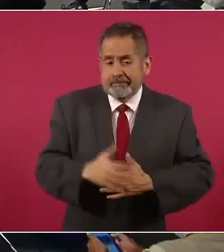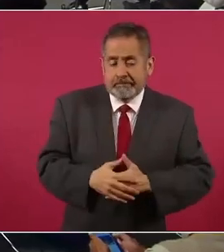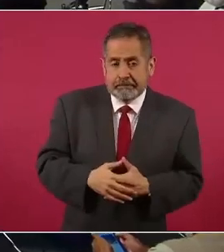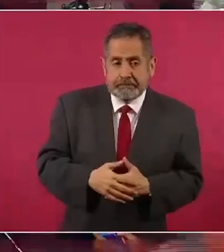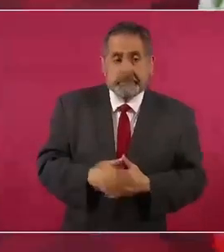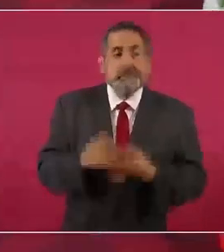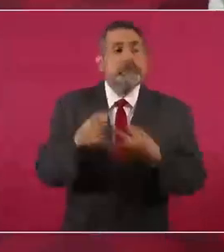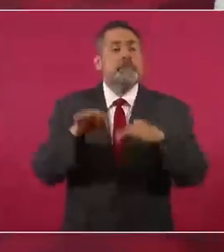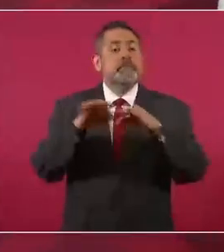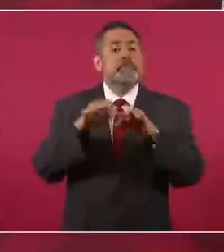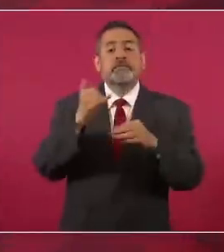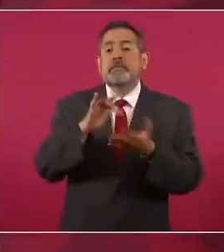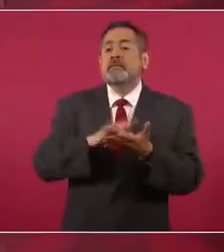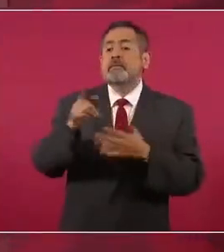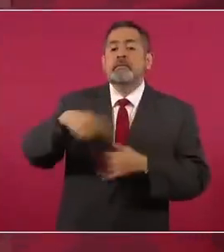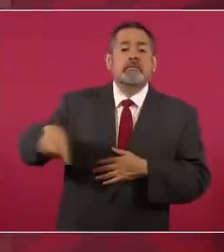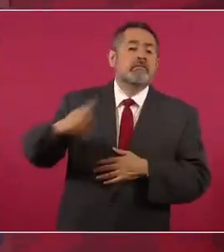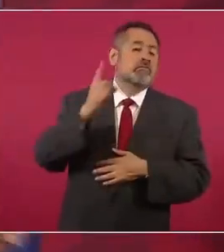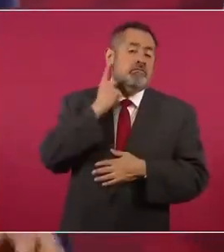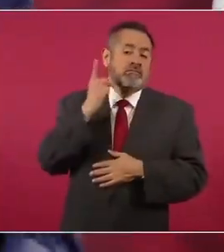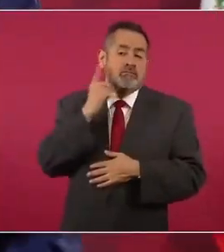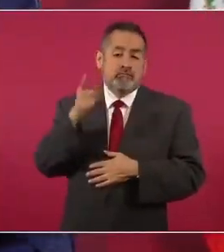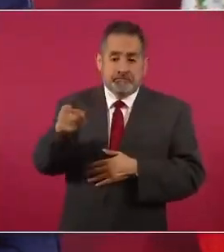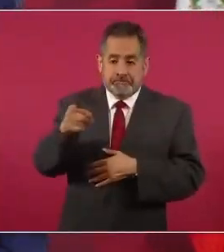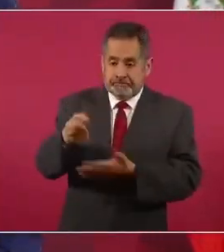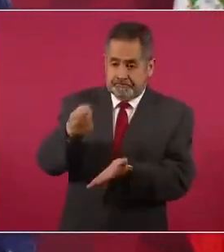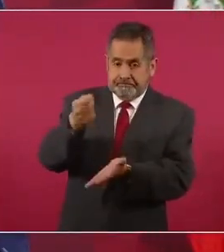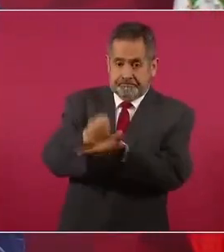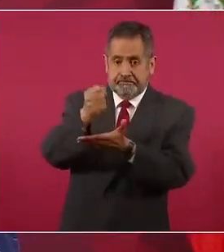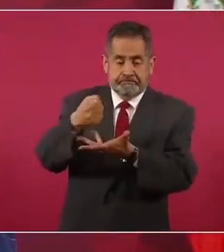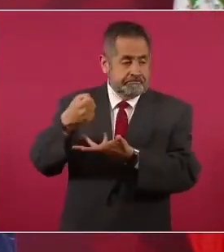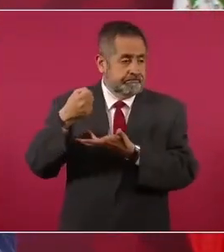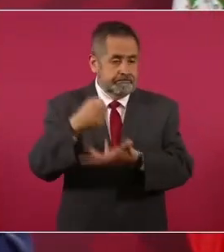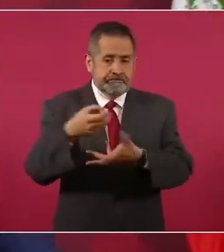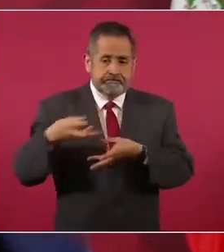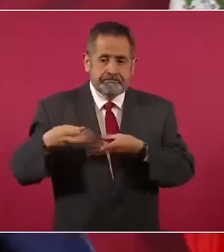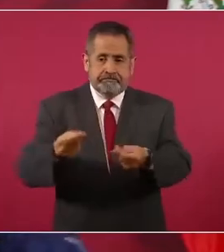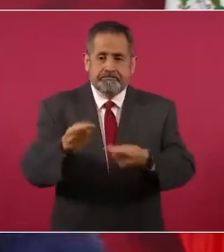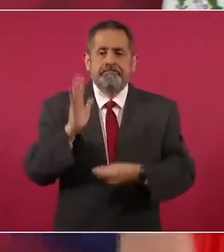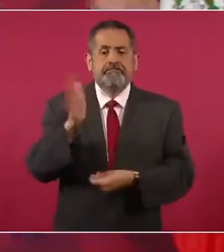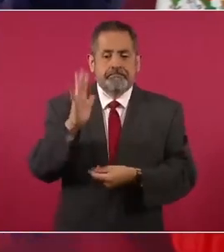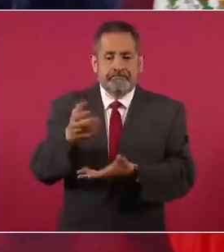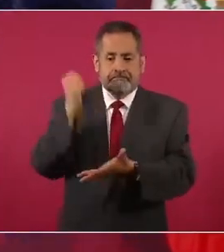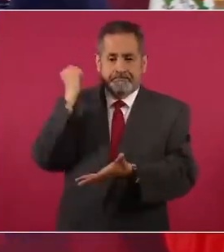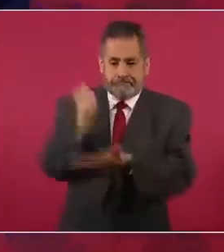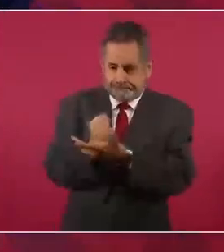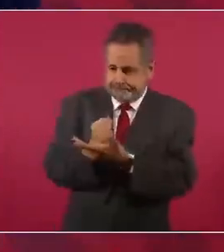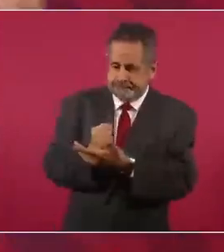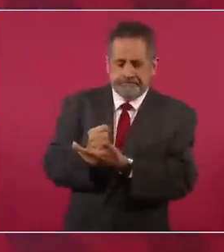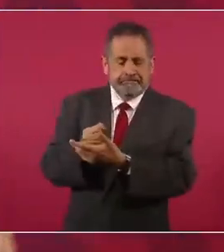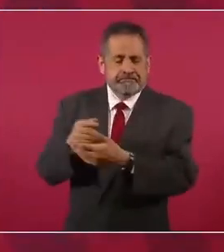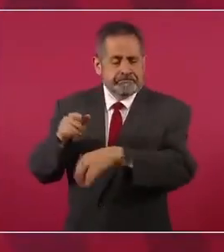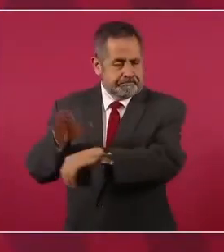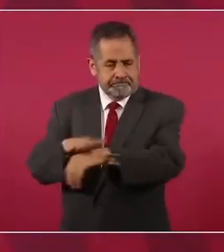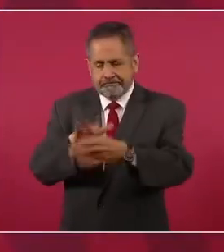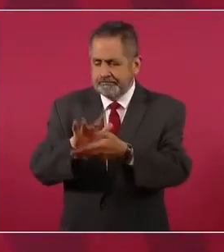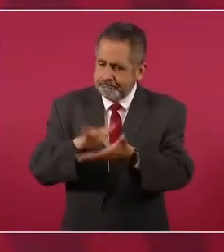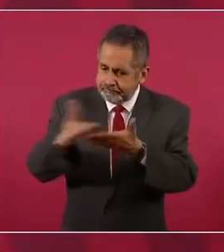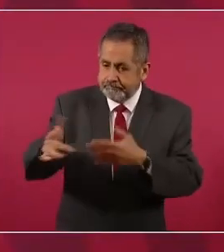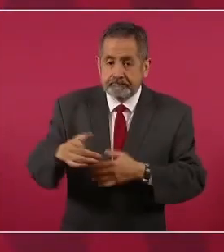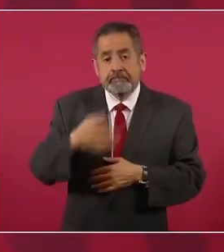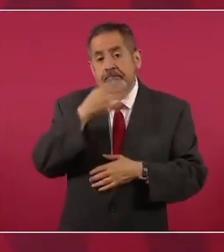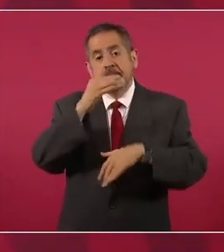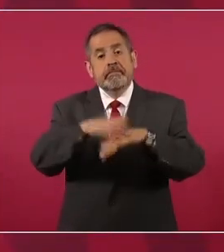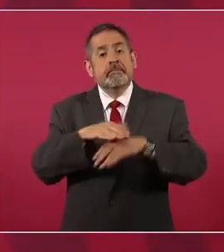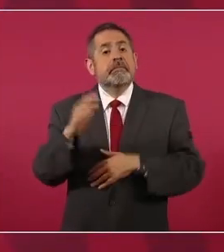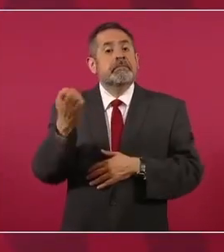para agradecerle a los diputados que ya aprobaron el presupuesto y para decirle a los adultos mayores que a partir